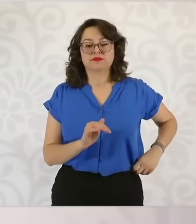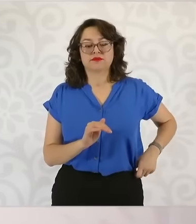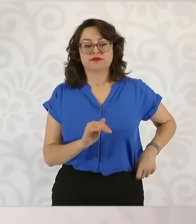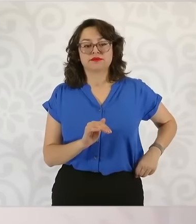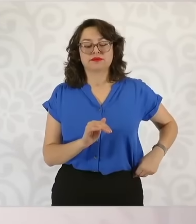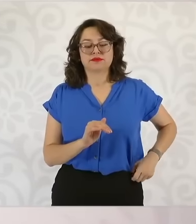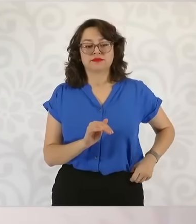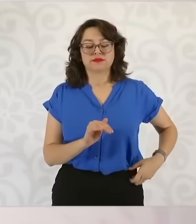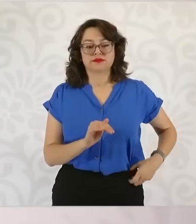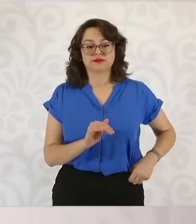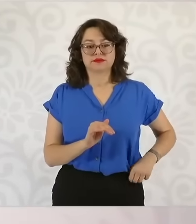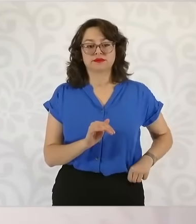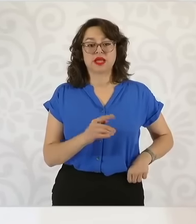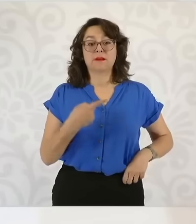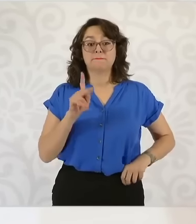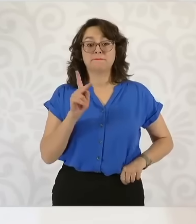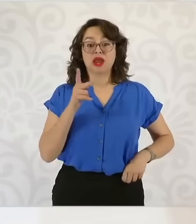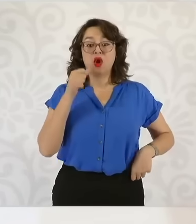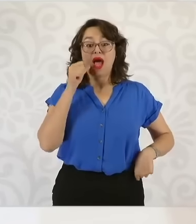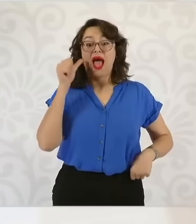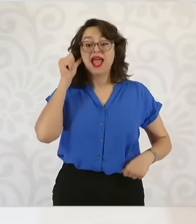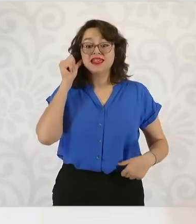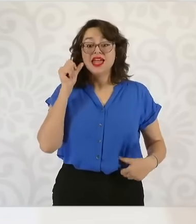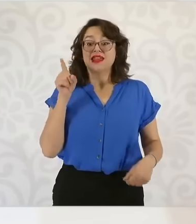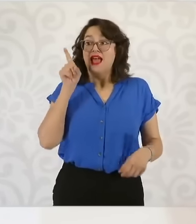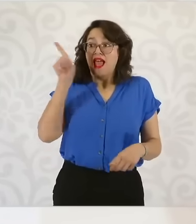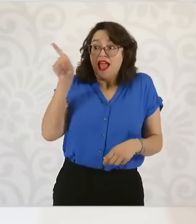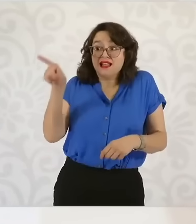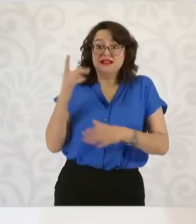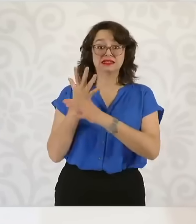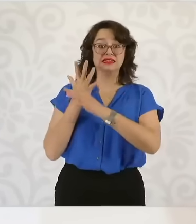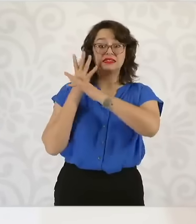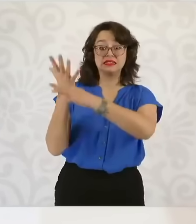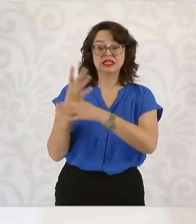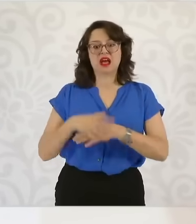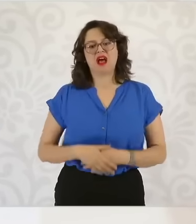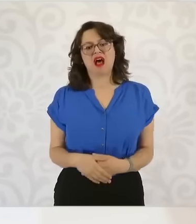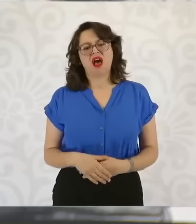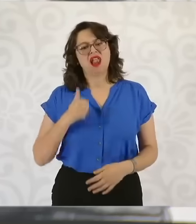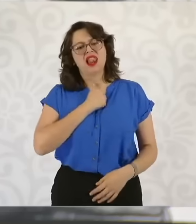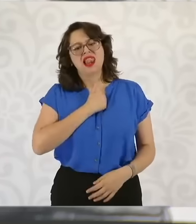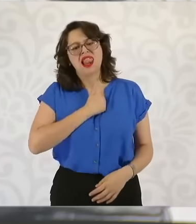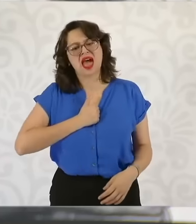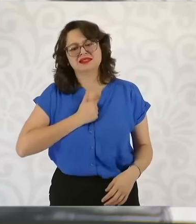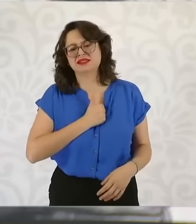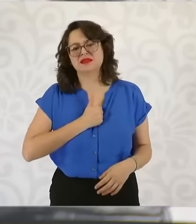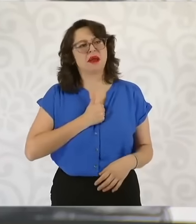lástima que Estados Unidos no intervenga en América Latina y particularmente en México. Lo que quiere